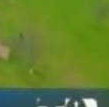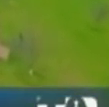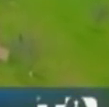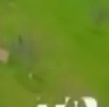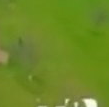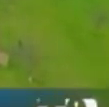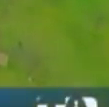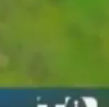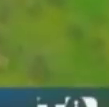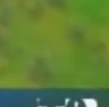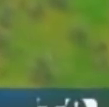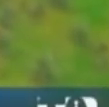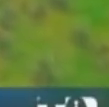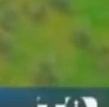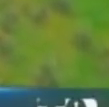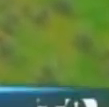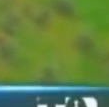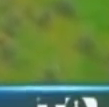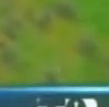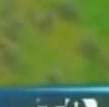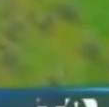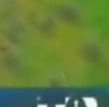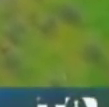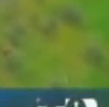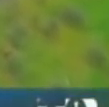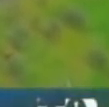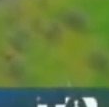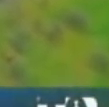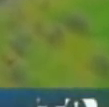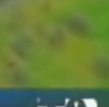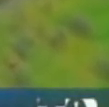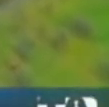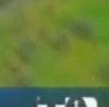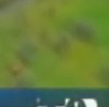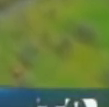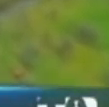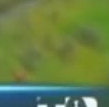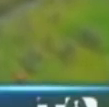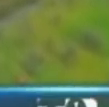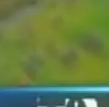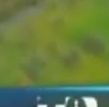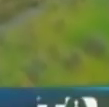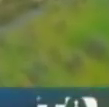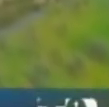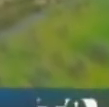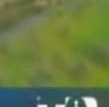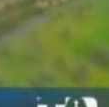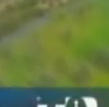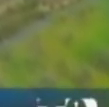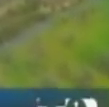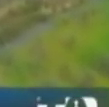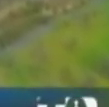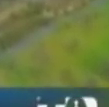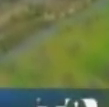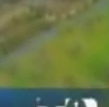Palama, perteneciente a la parroquia Ambatillo, a 7 kilómetros de la vía Ambato y Zapincha. Es un